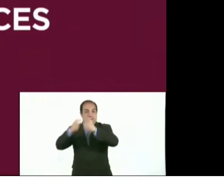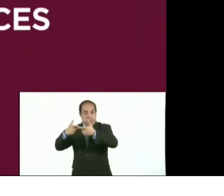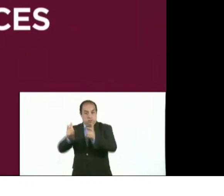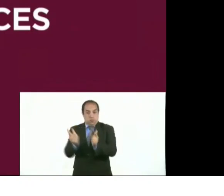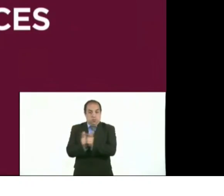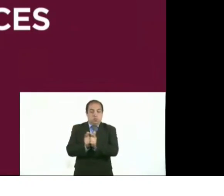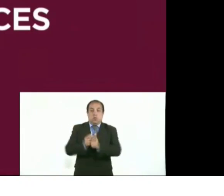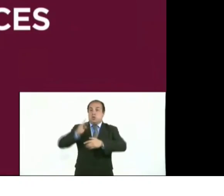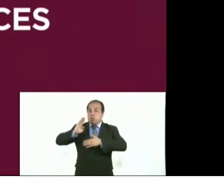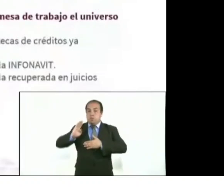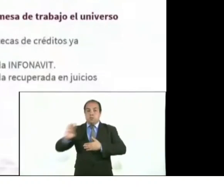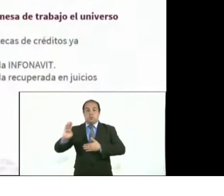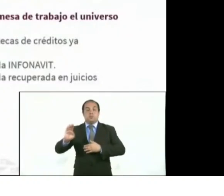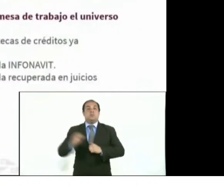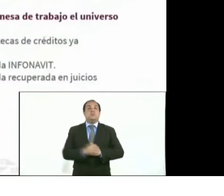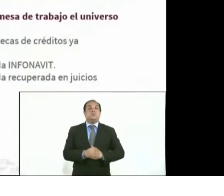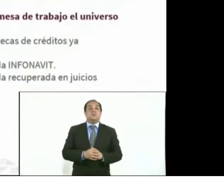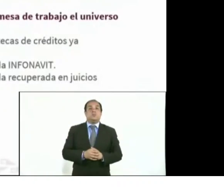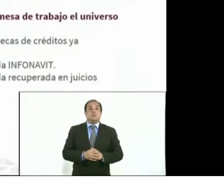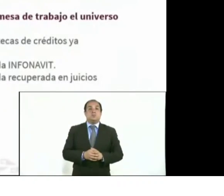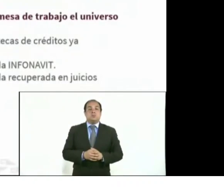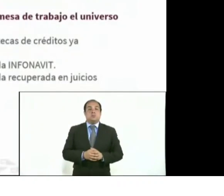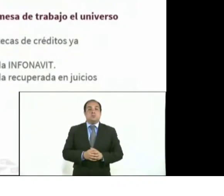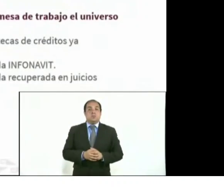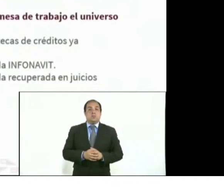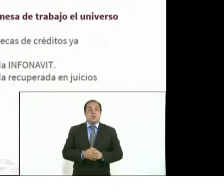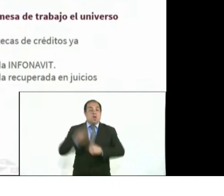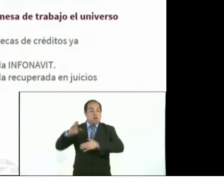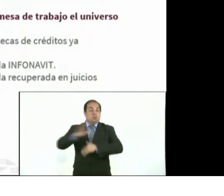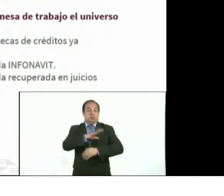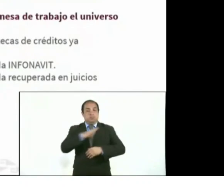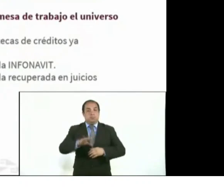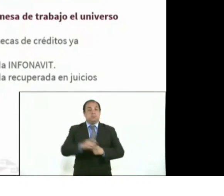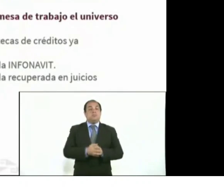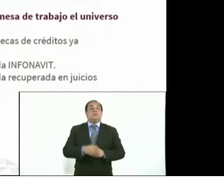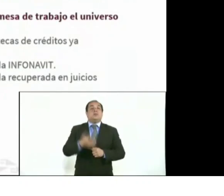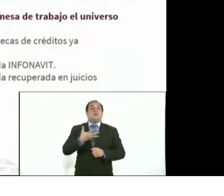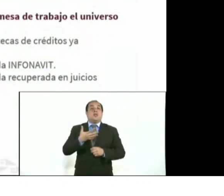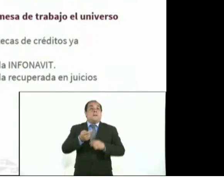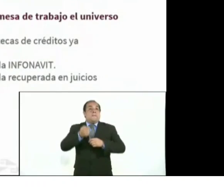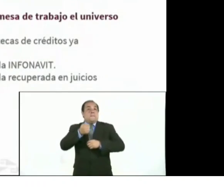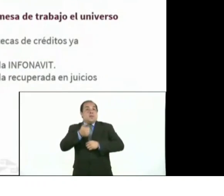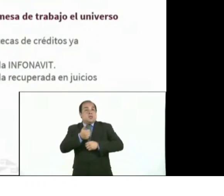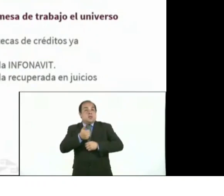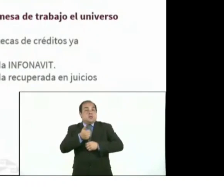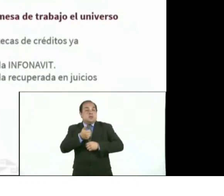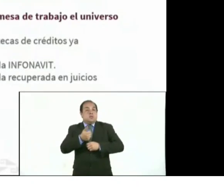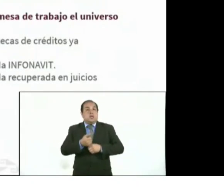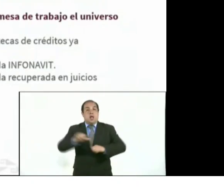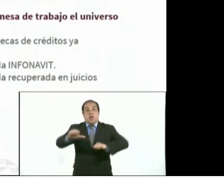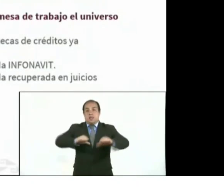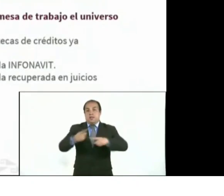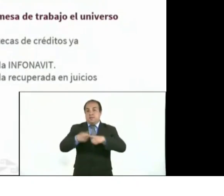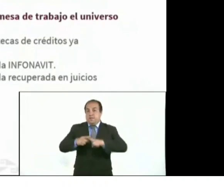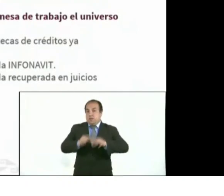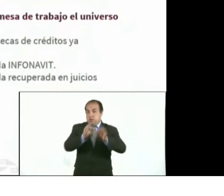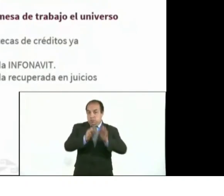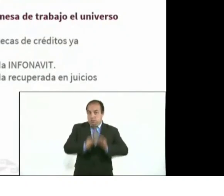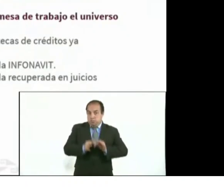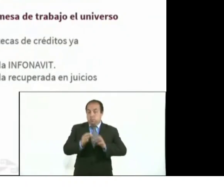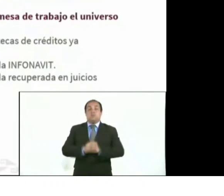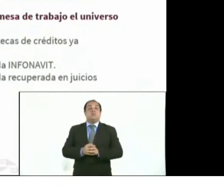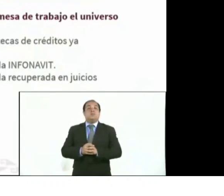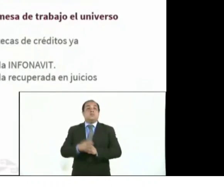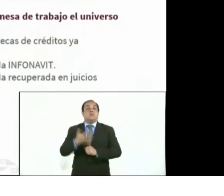Estos compromisos generales darán pie a una serie de acciones específicas sobre las cuales se llevan a